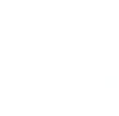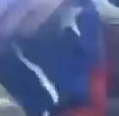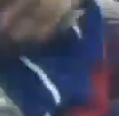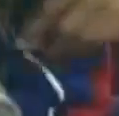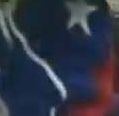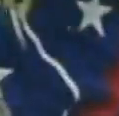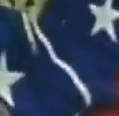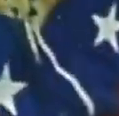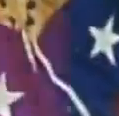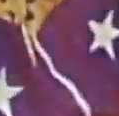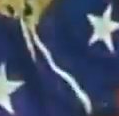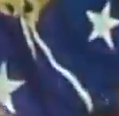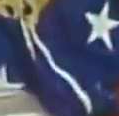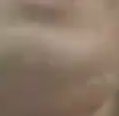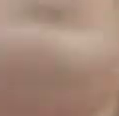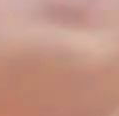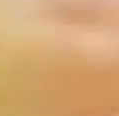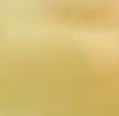sepan